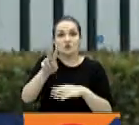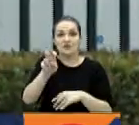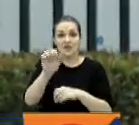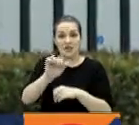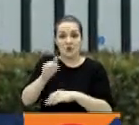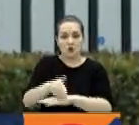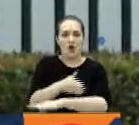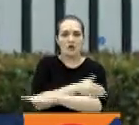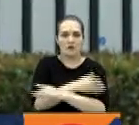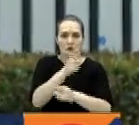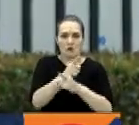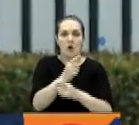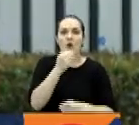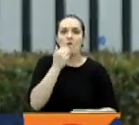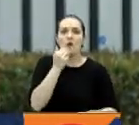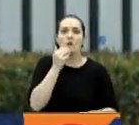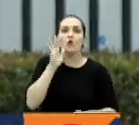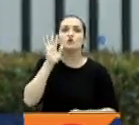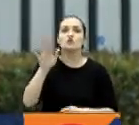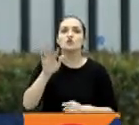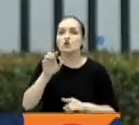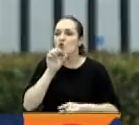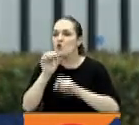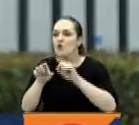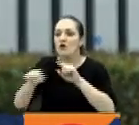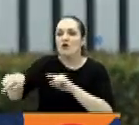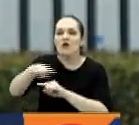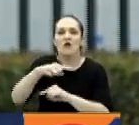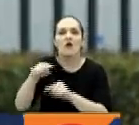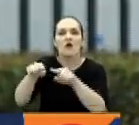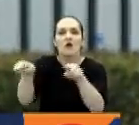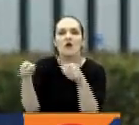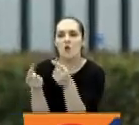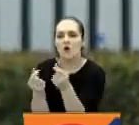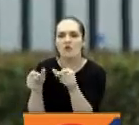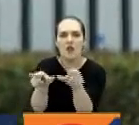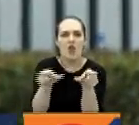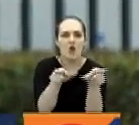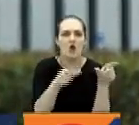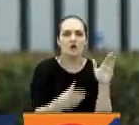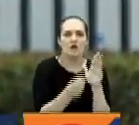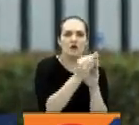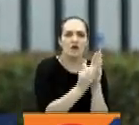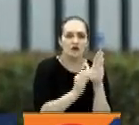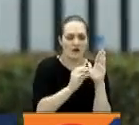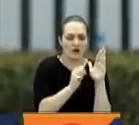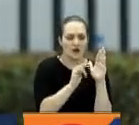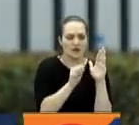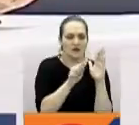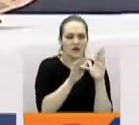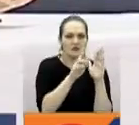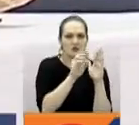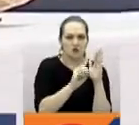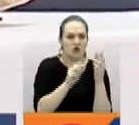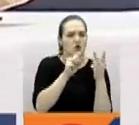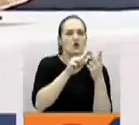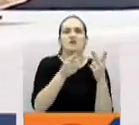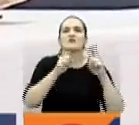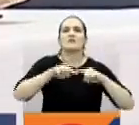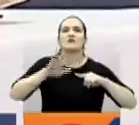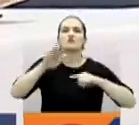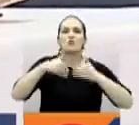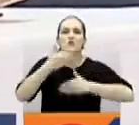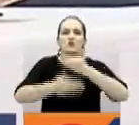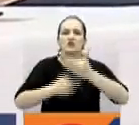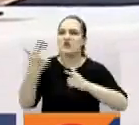tema de catastro multipropósito los avances en el tema de los centros digitales los 100.000 programadores en cuanto al